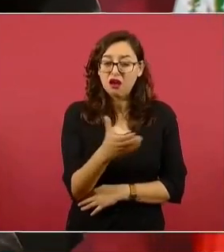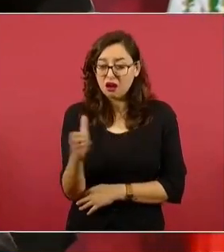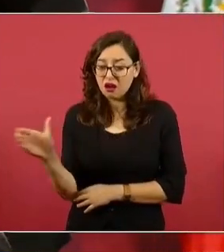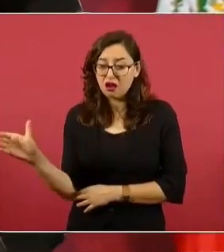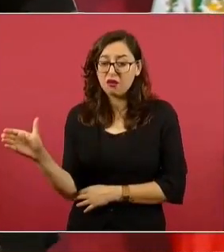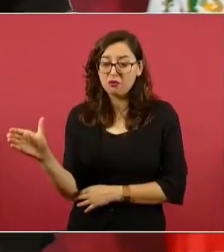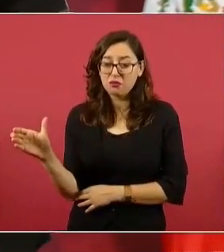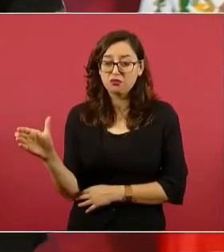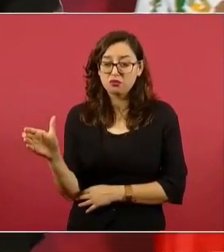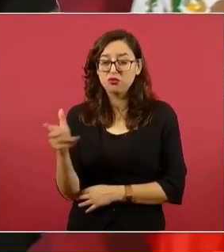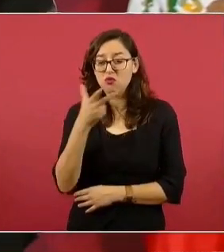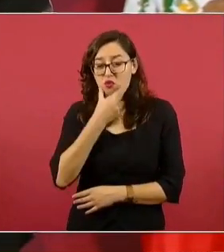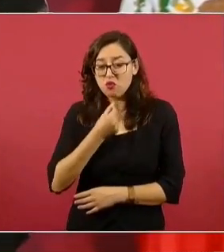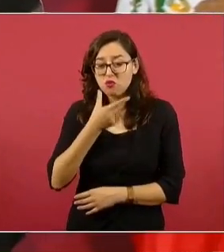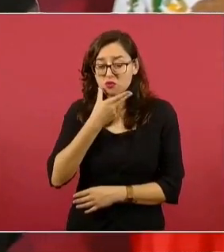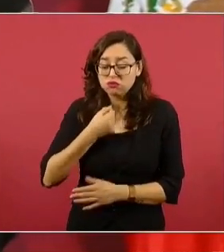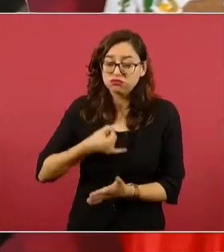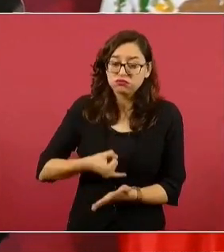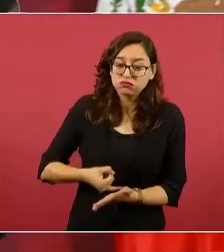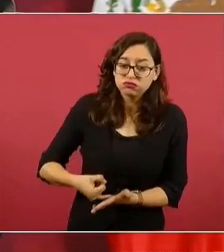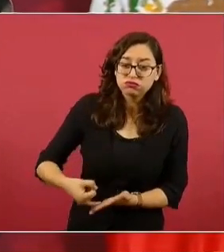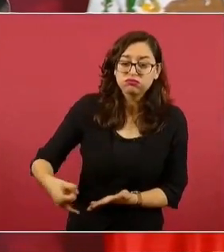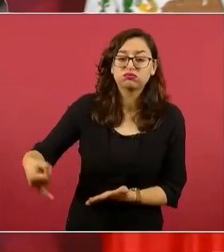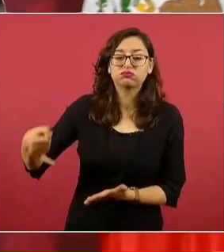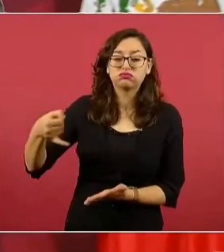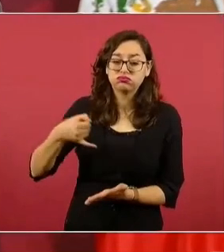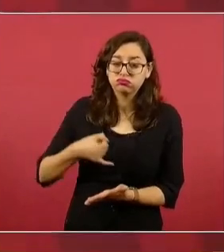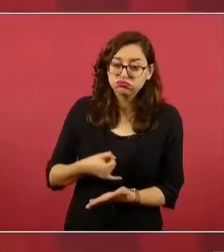un agricultor, a un campesino,